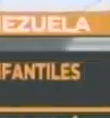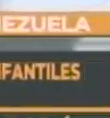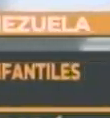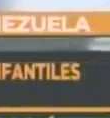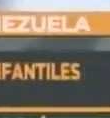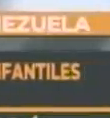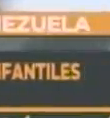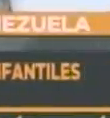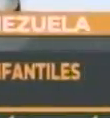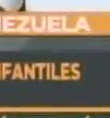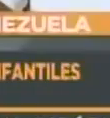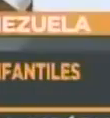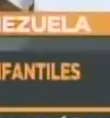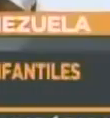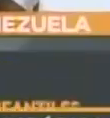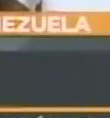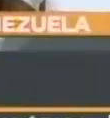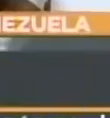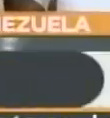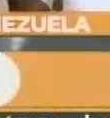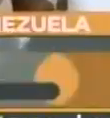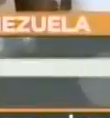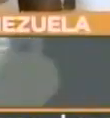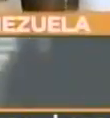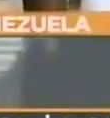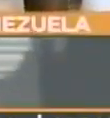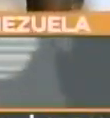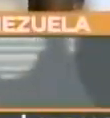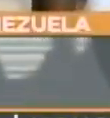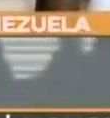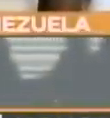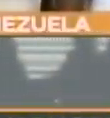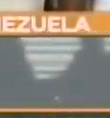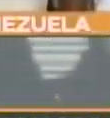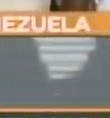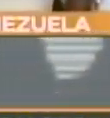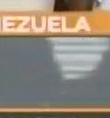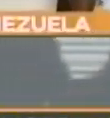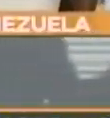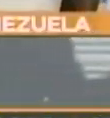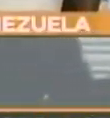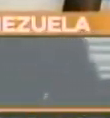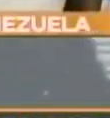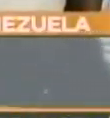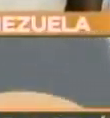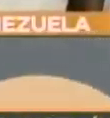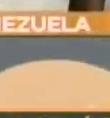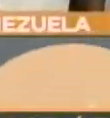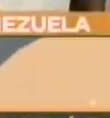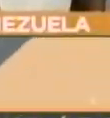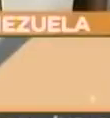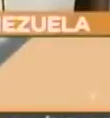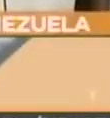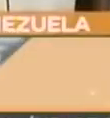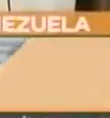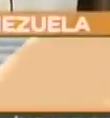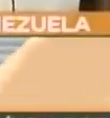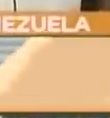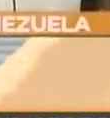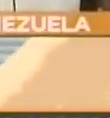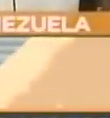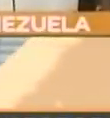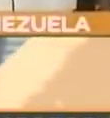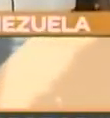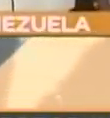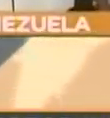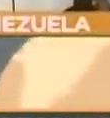También, bueno, hay que destacar en medio de la cultura ese factor musical, ese factor que inspira, que transforma las almas, los corazones de cada uno de los